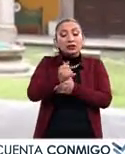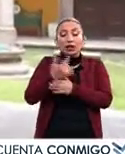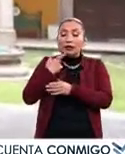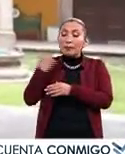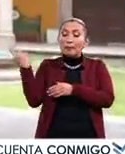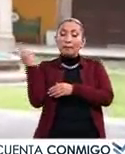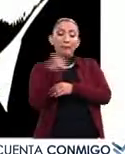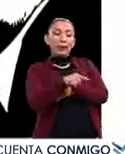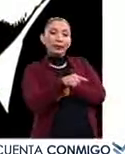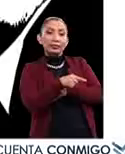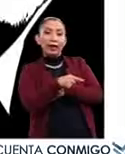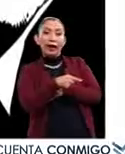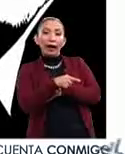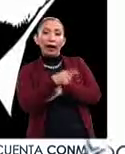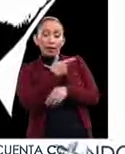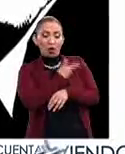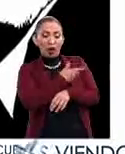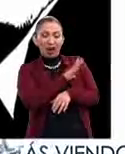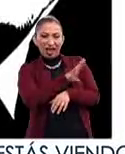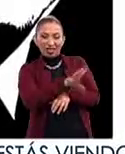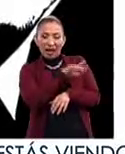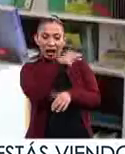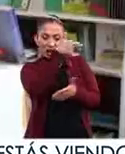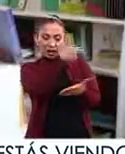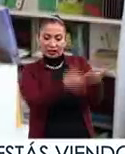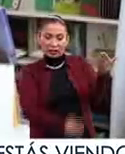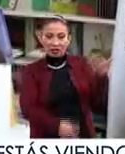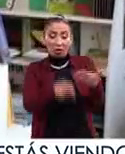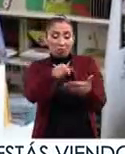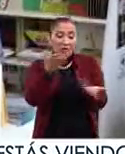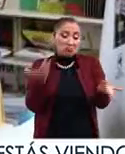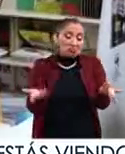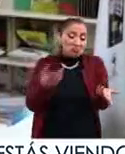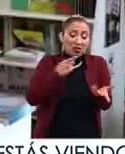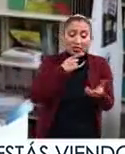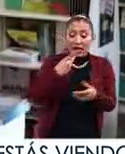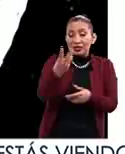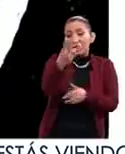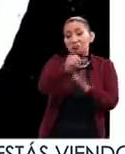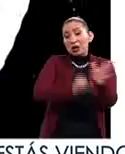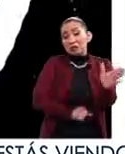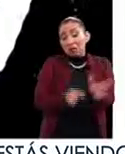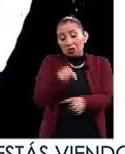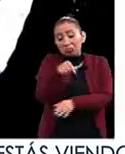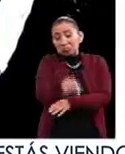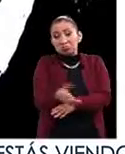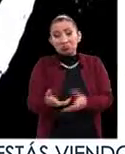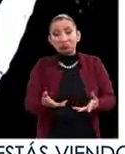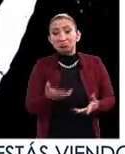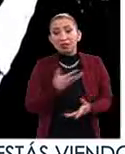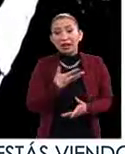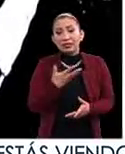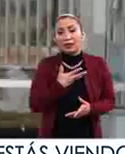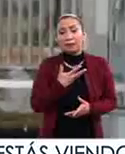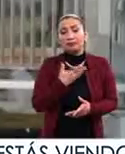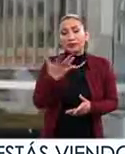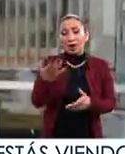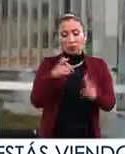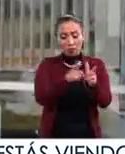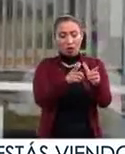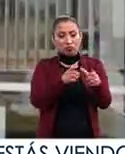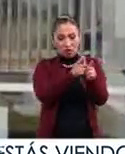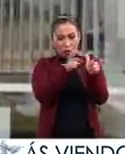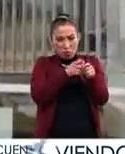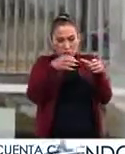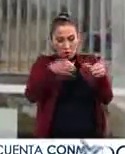línea general. Nominal. No, funcional, cada vez 3 meses este órgano